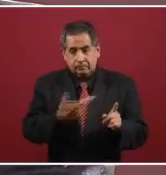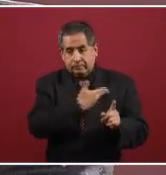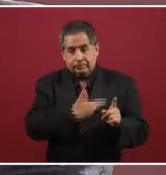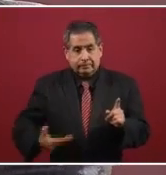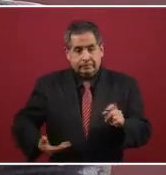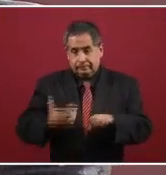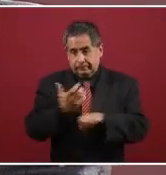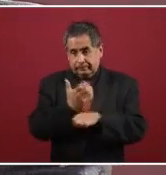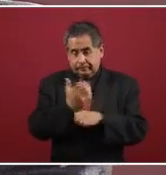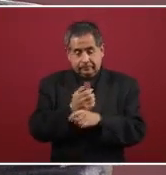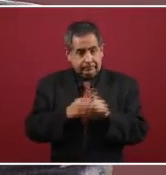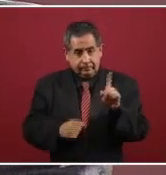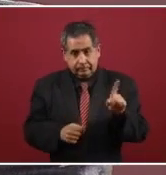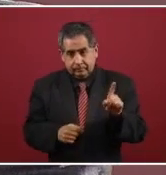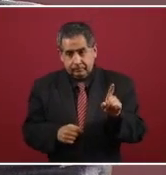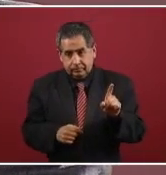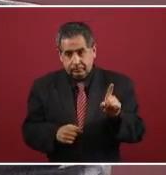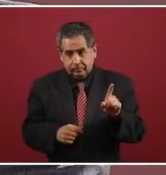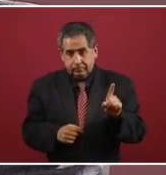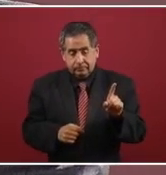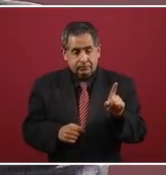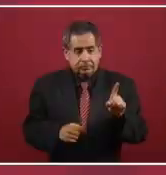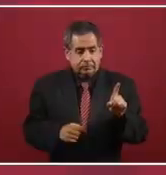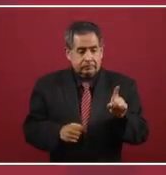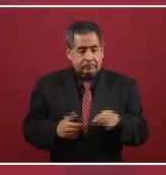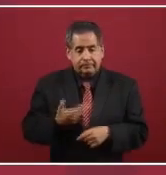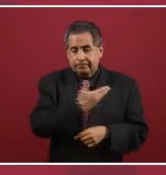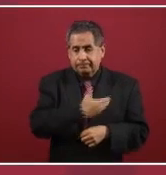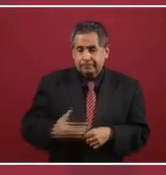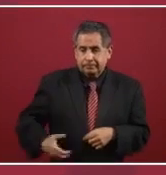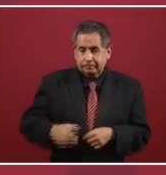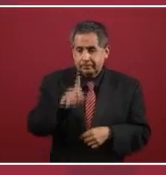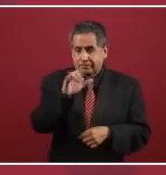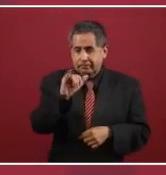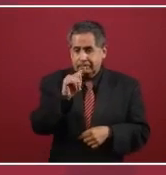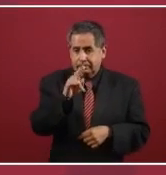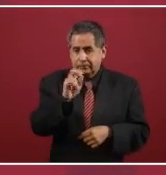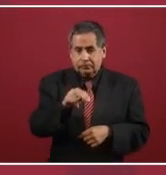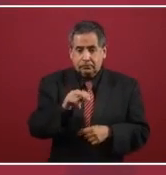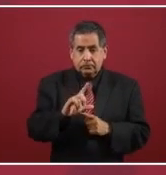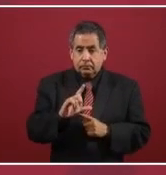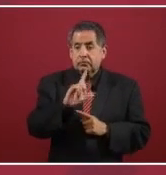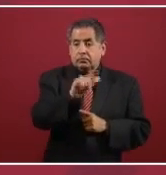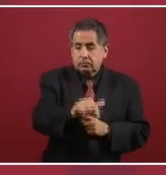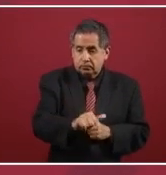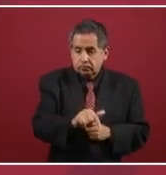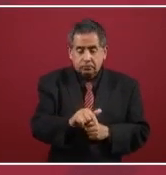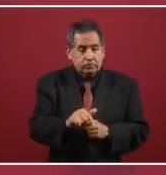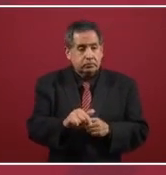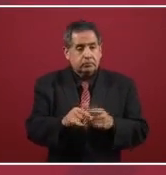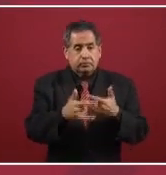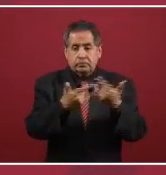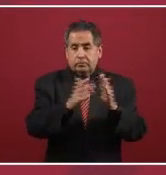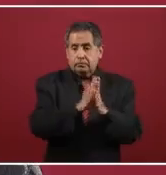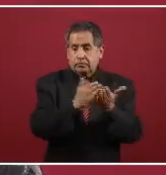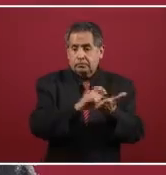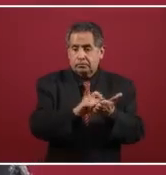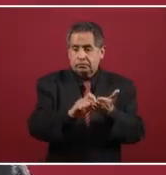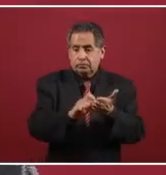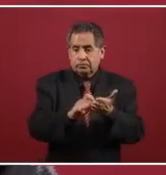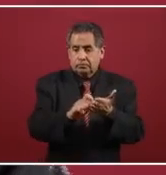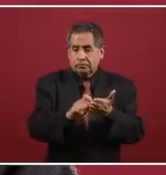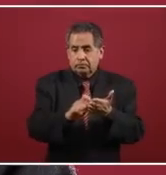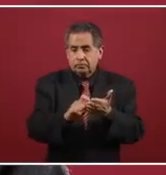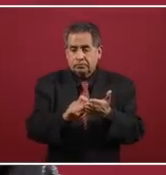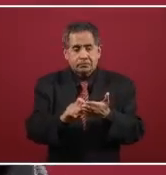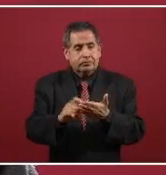Unidos, presidente Clinton, hizo un libro después que le llamó Entre la Esperanza y